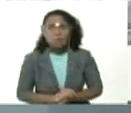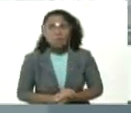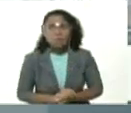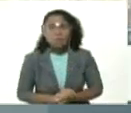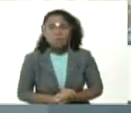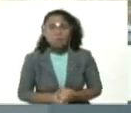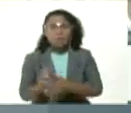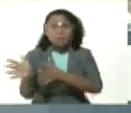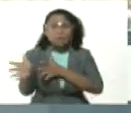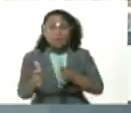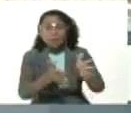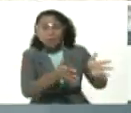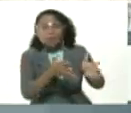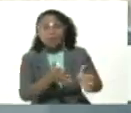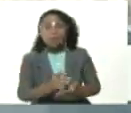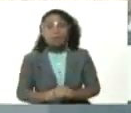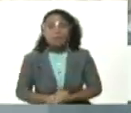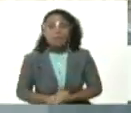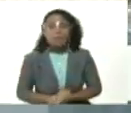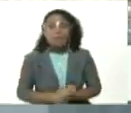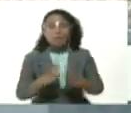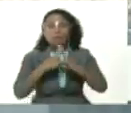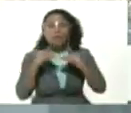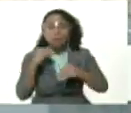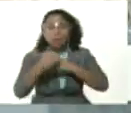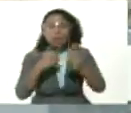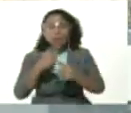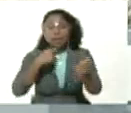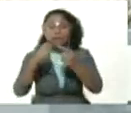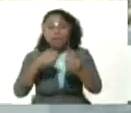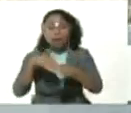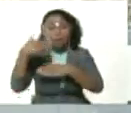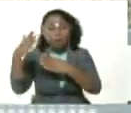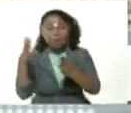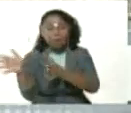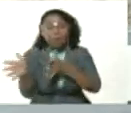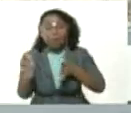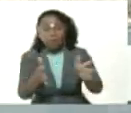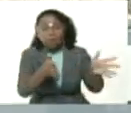Es ganar, ganar. Todo lo que sea exportación es ganar, ganar.